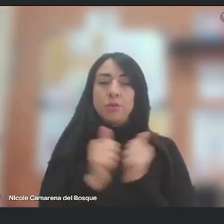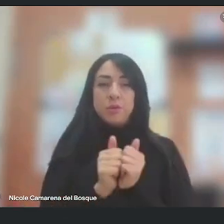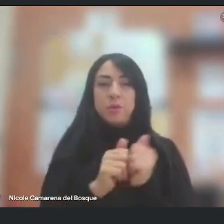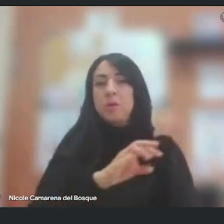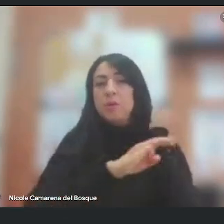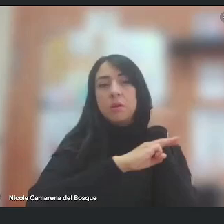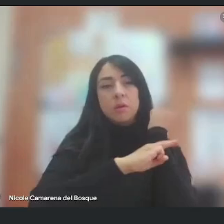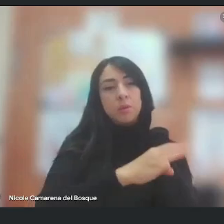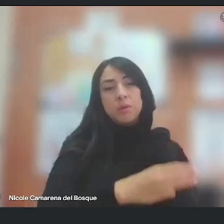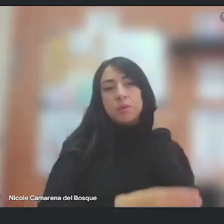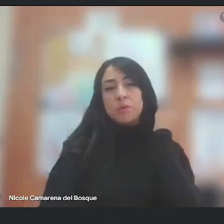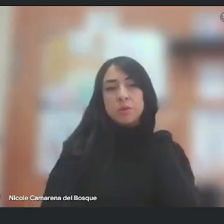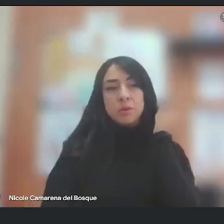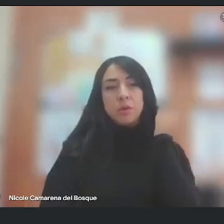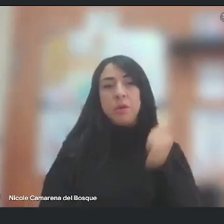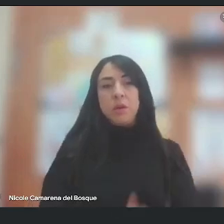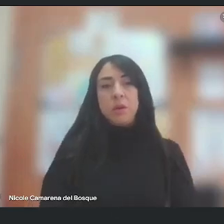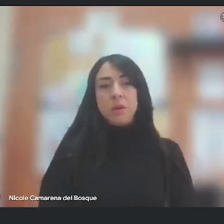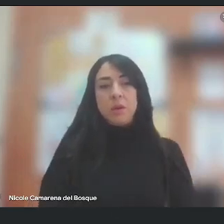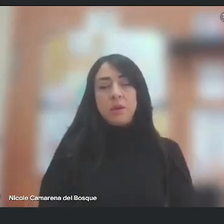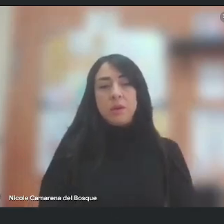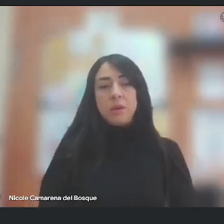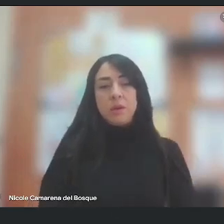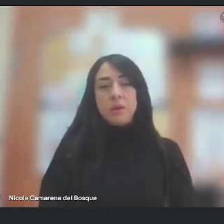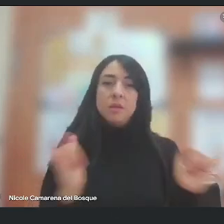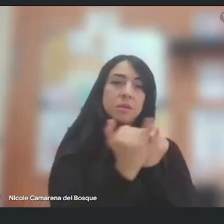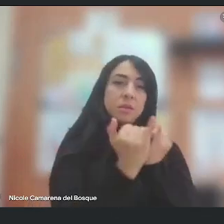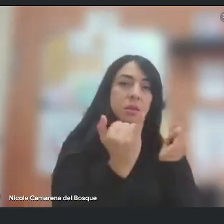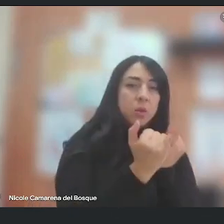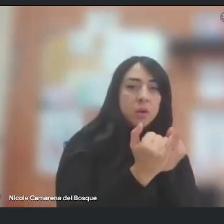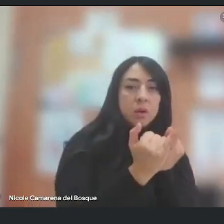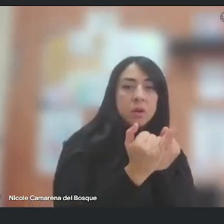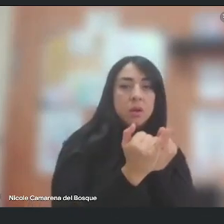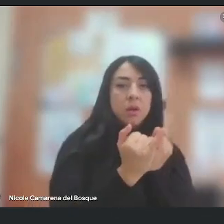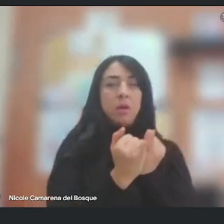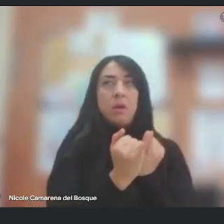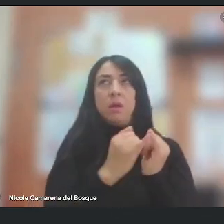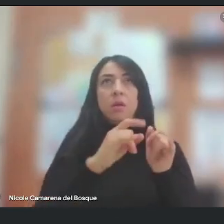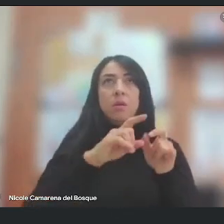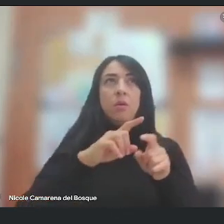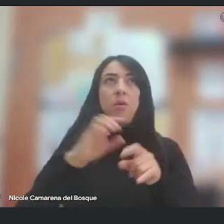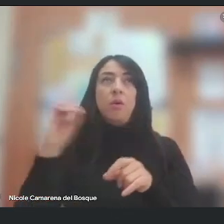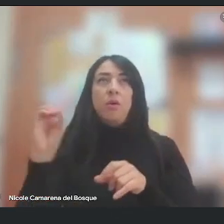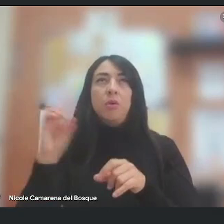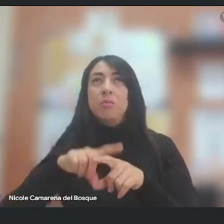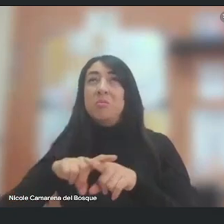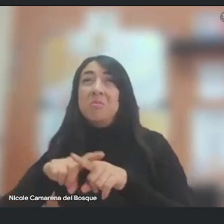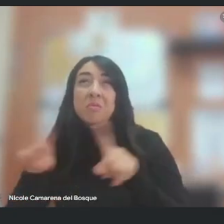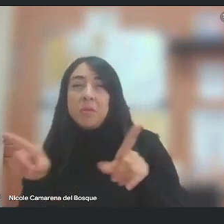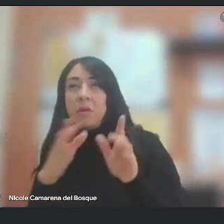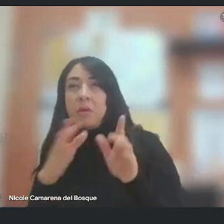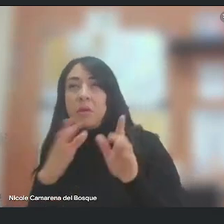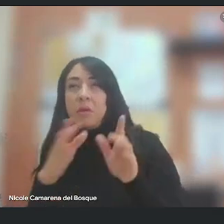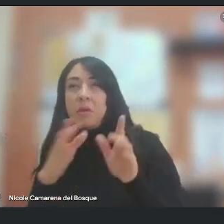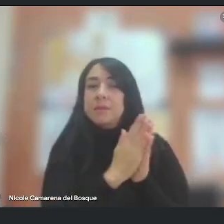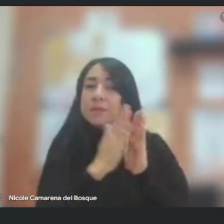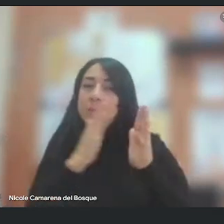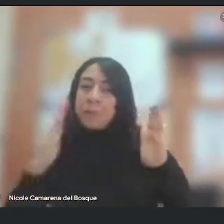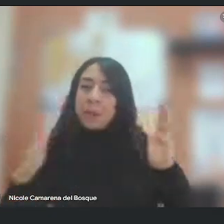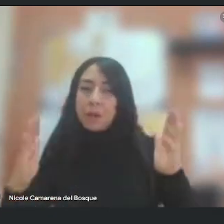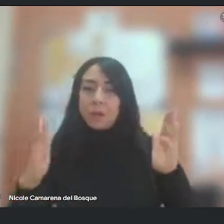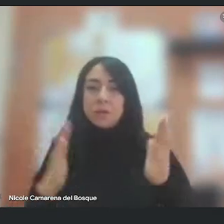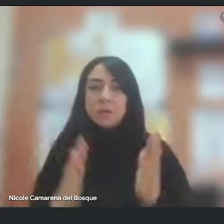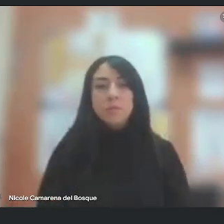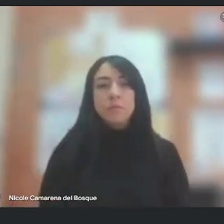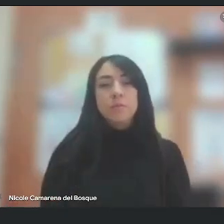es otra. Entonces, se supone que la reproducción no tiene que estar automáticamente ligada con la